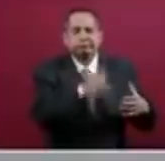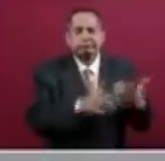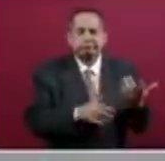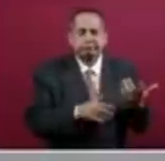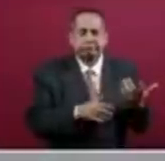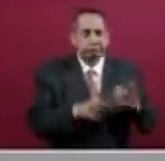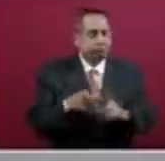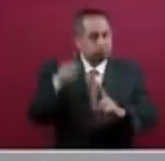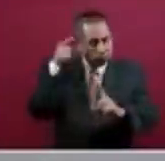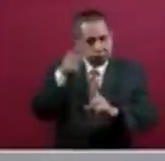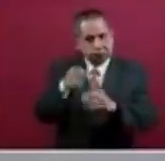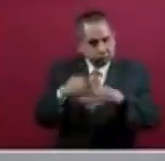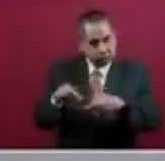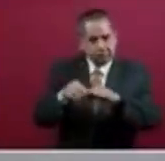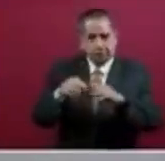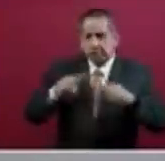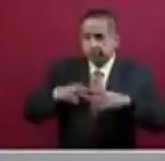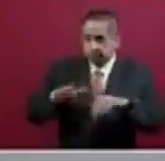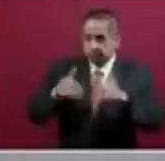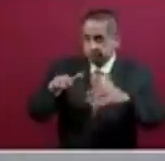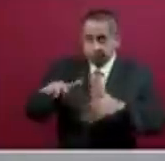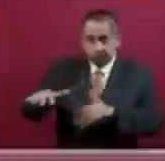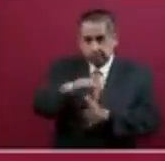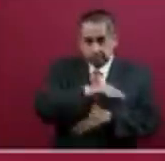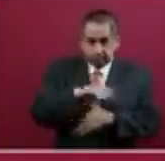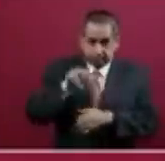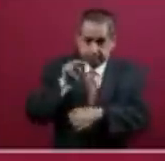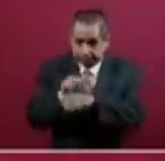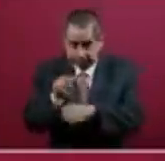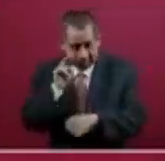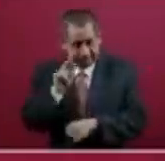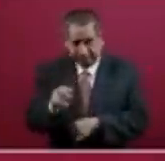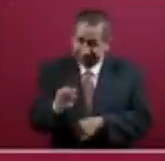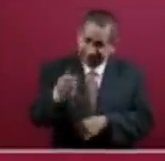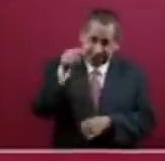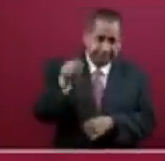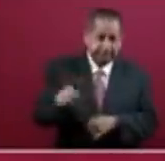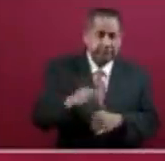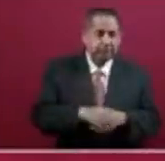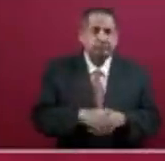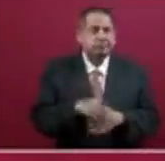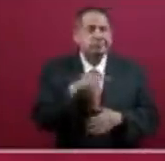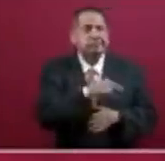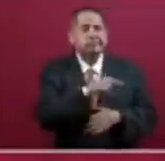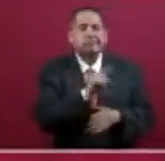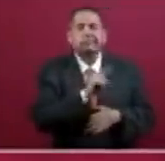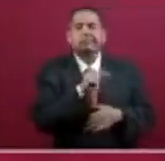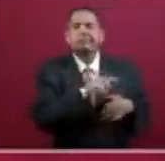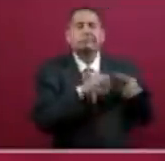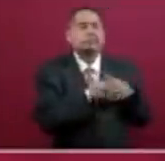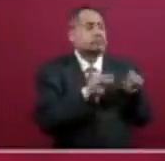objetivo preferente, sino la realización de negocios.